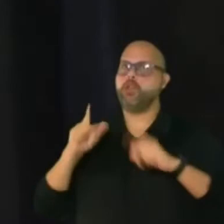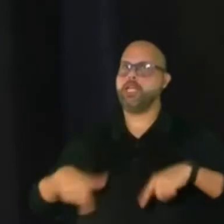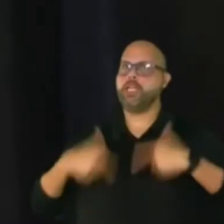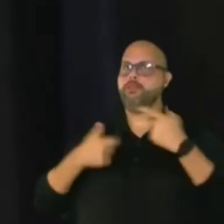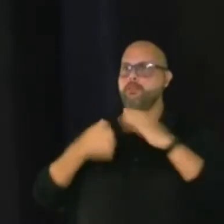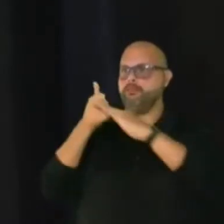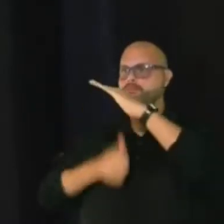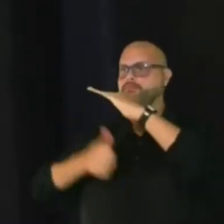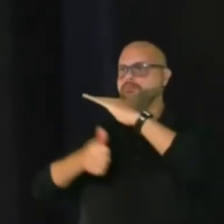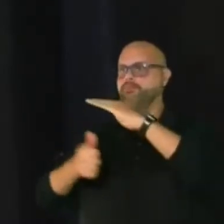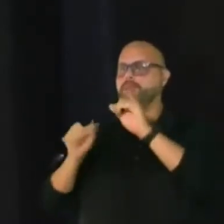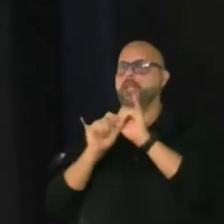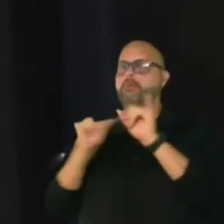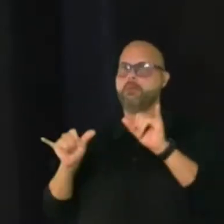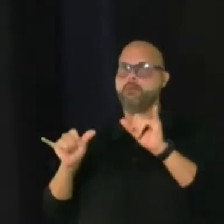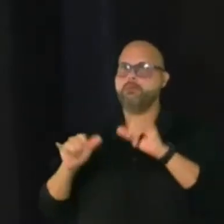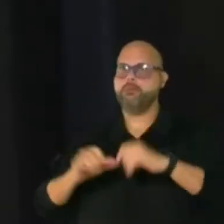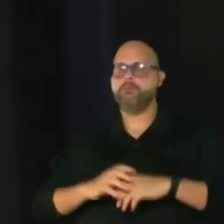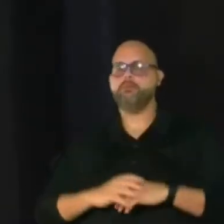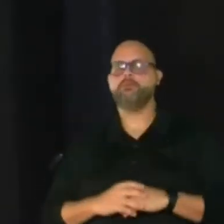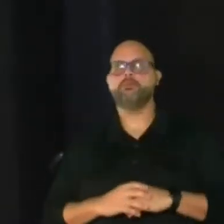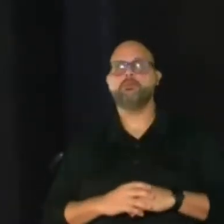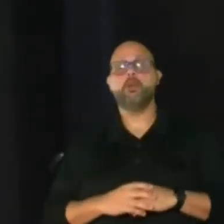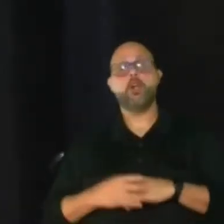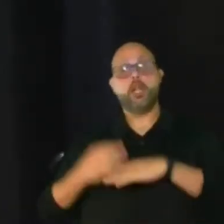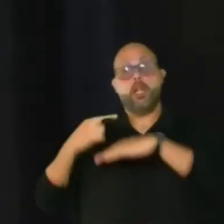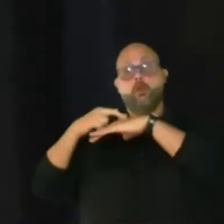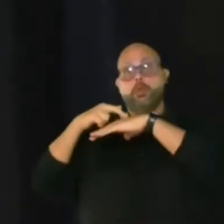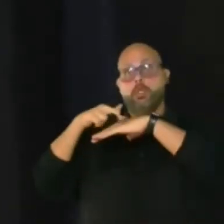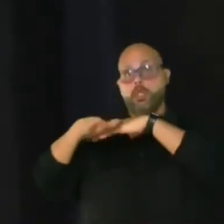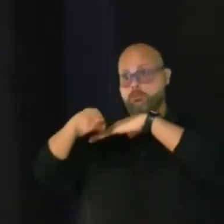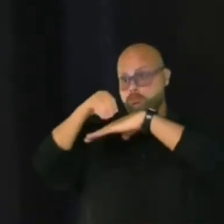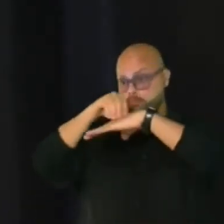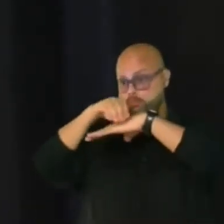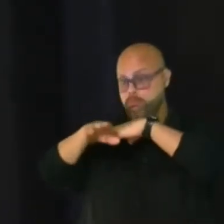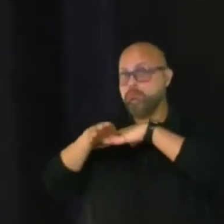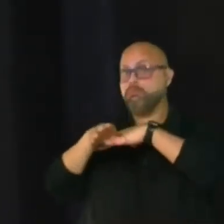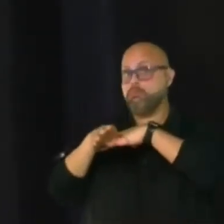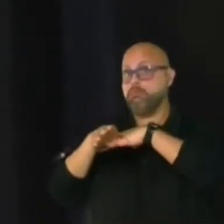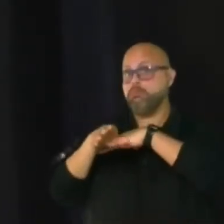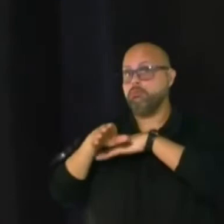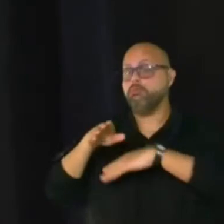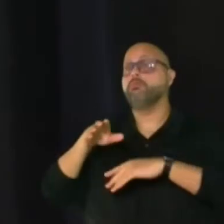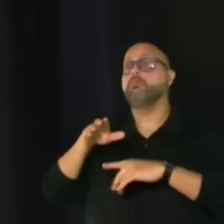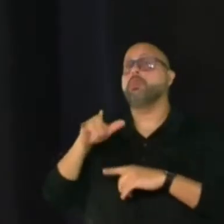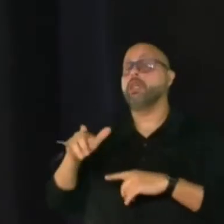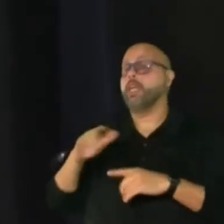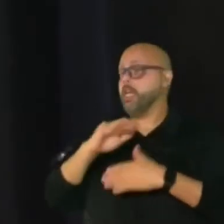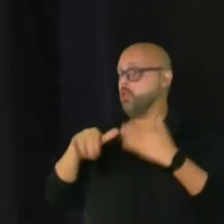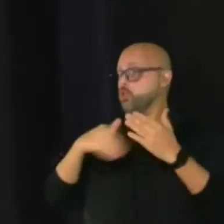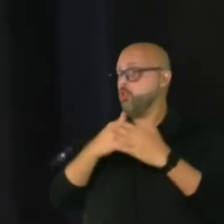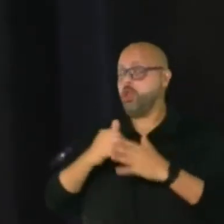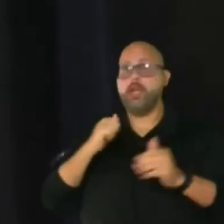embargo, recomendamos que las mismas deben evitarse y quedan desautorizadas todas las